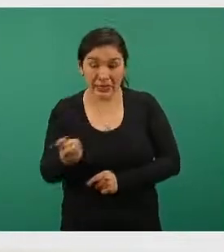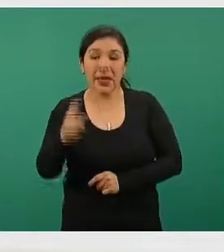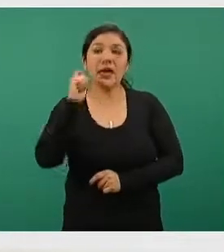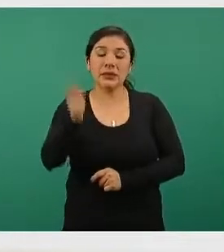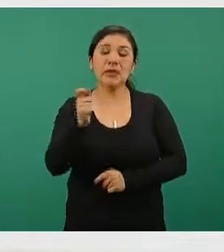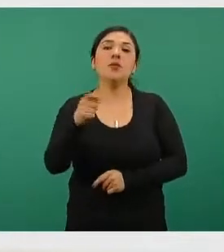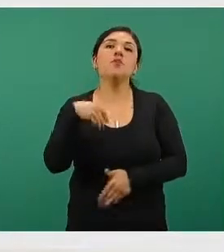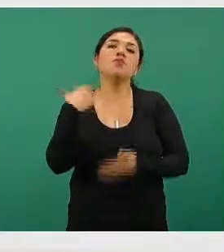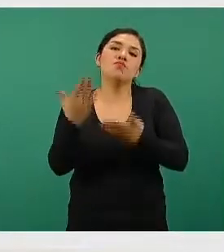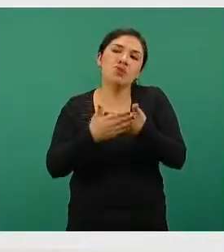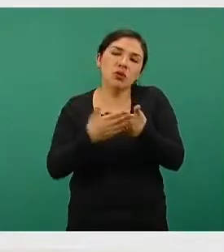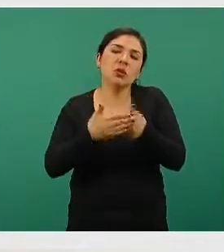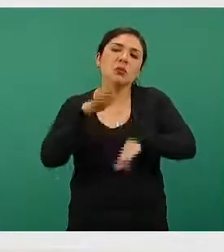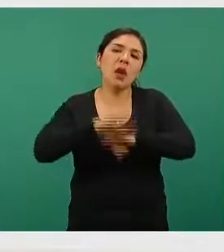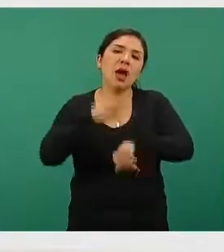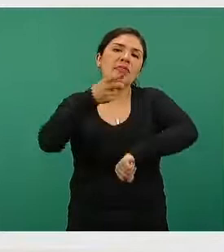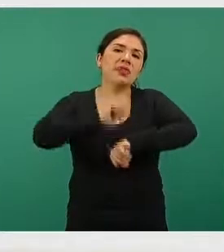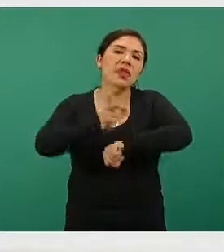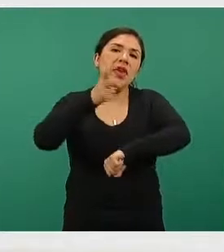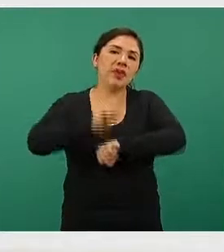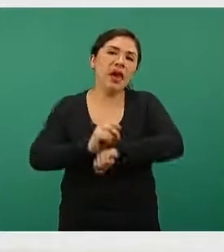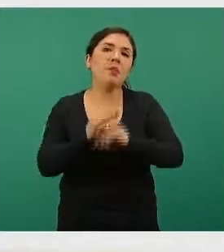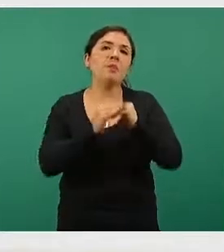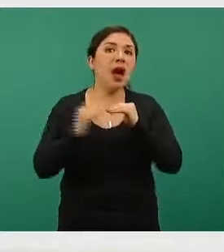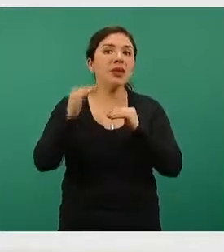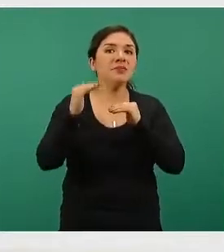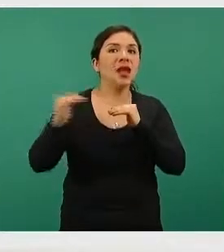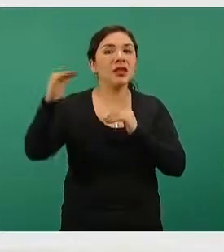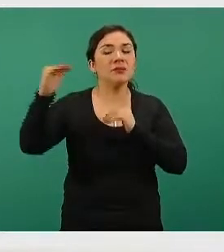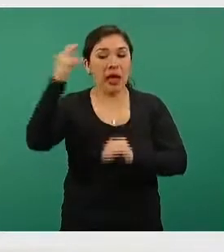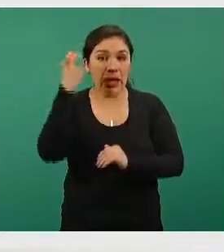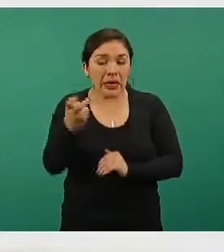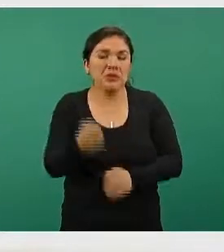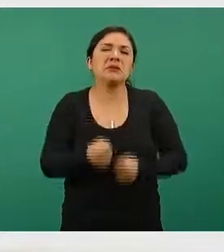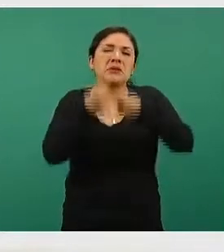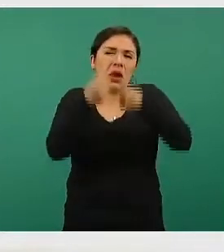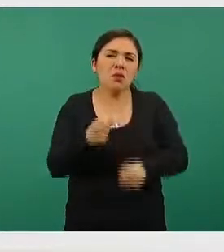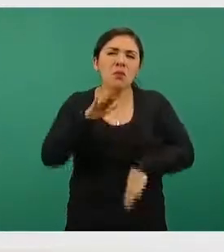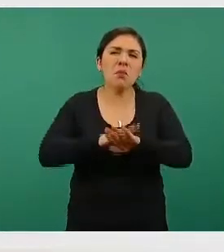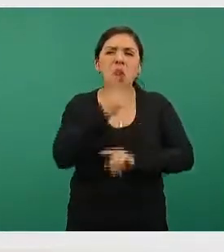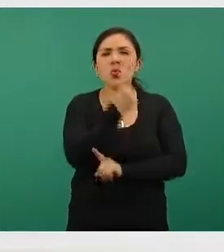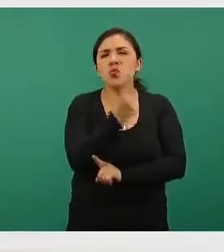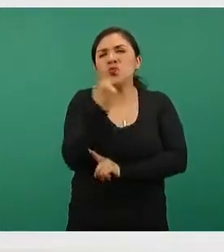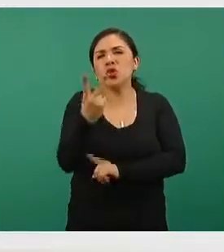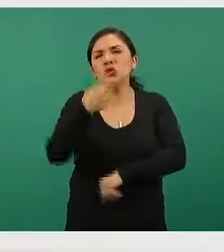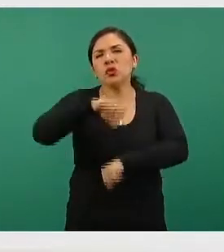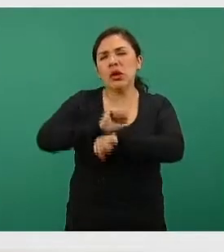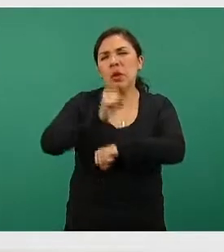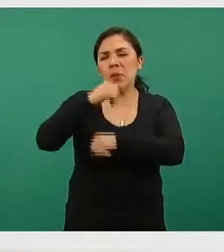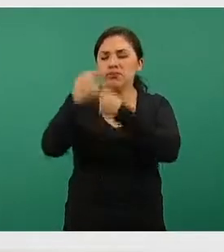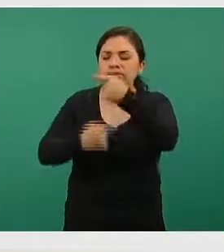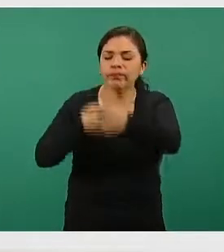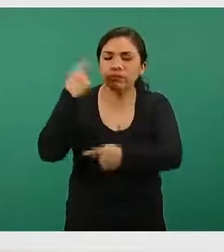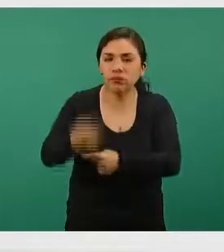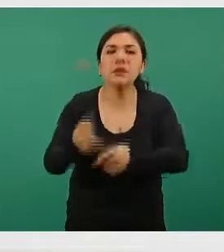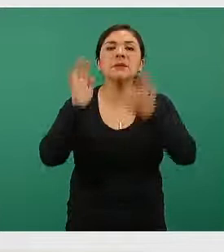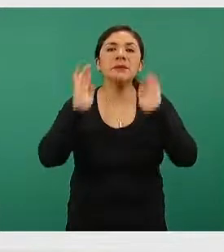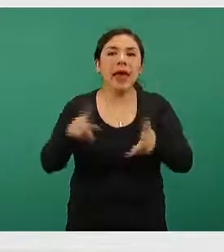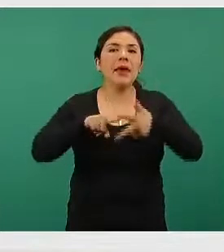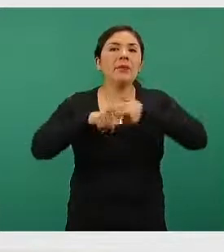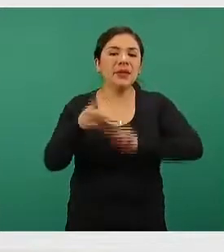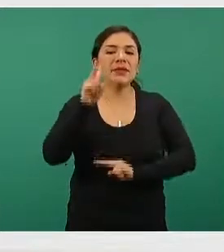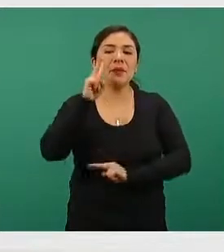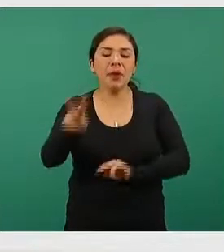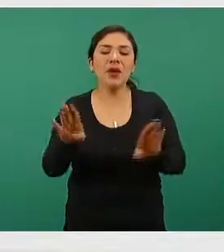la que veremos en siguientes días pueda seguir incrementándose, y de seguro en 1 o 2 semanas más aproximadamente empezaremos también a ver